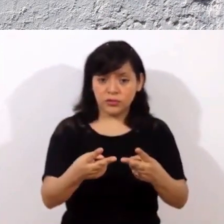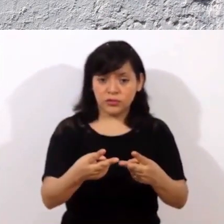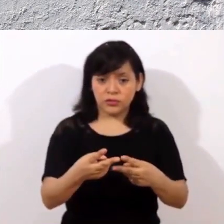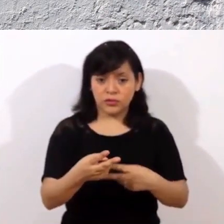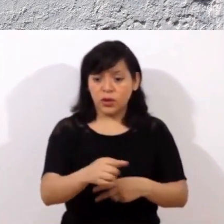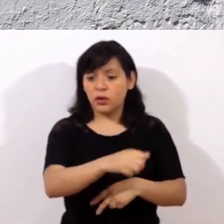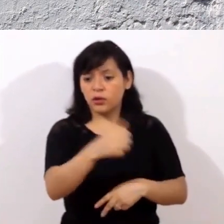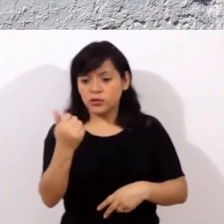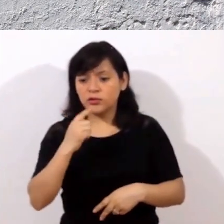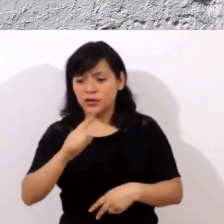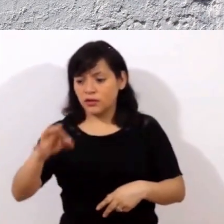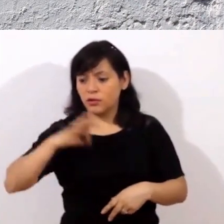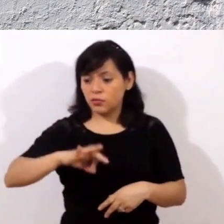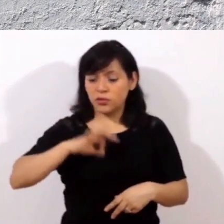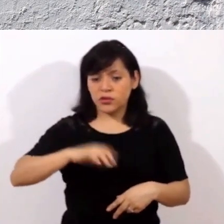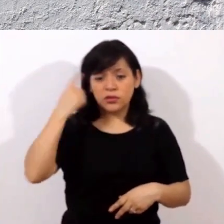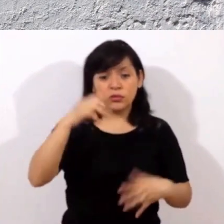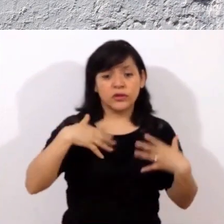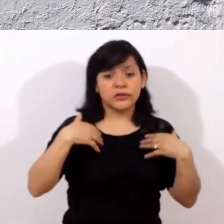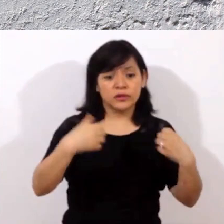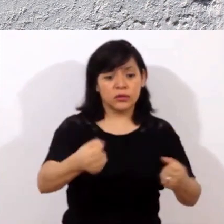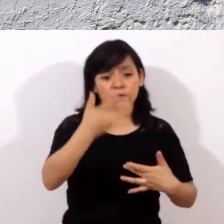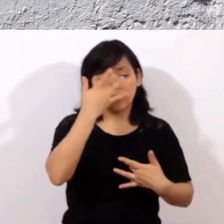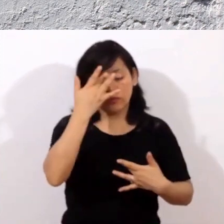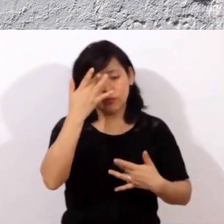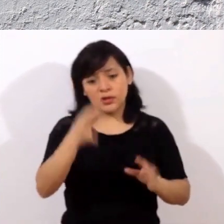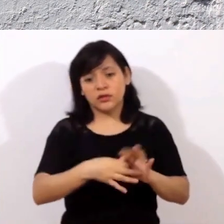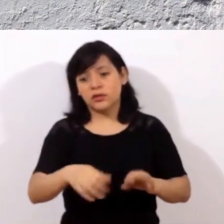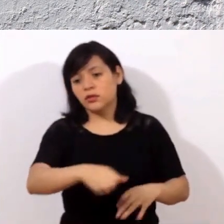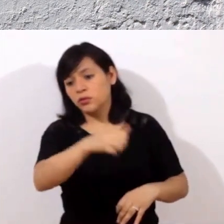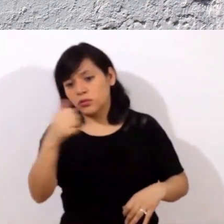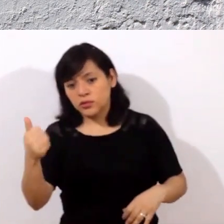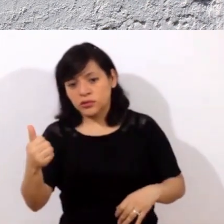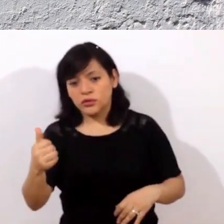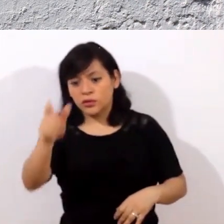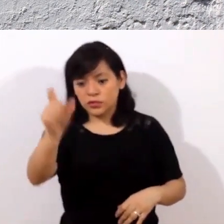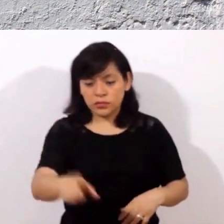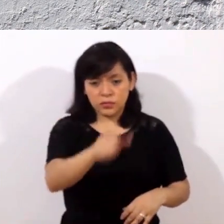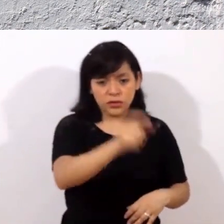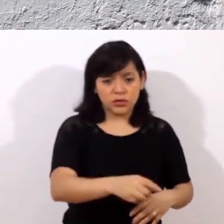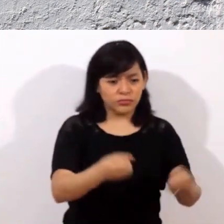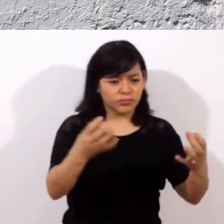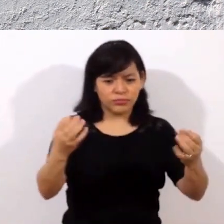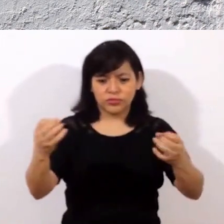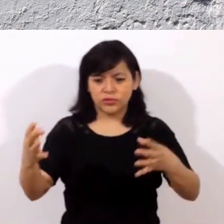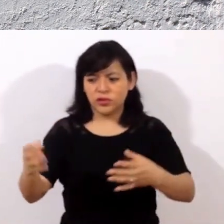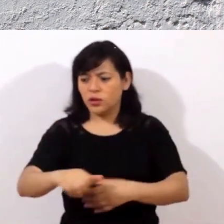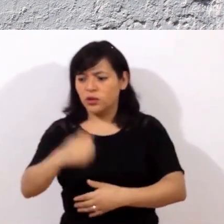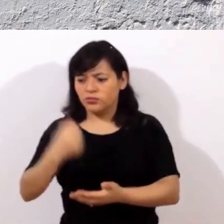están lucrándose y por la enfermedad de mucha gente, otros están haciendo